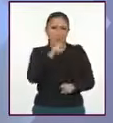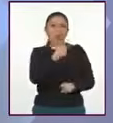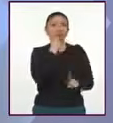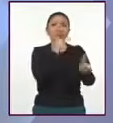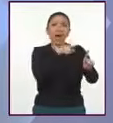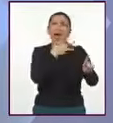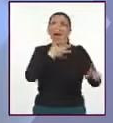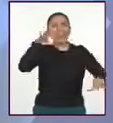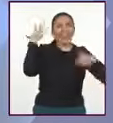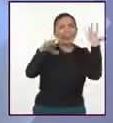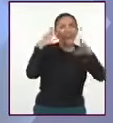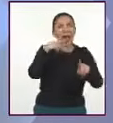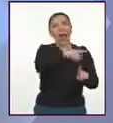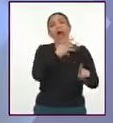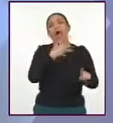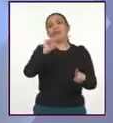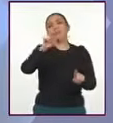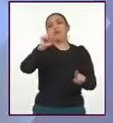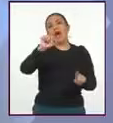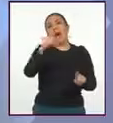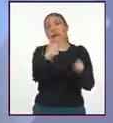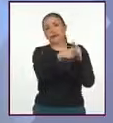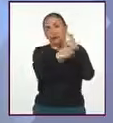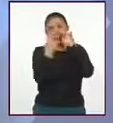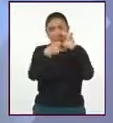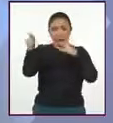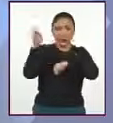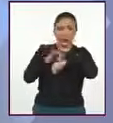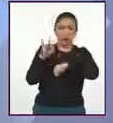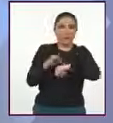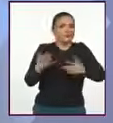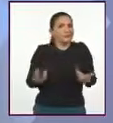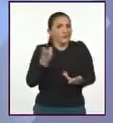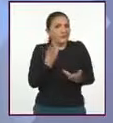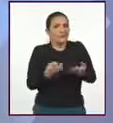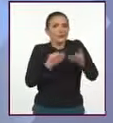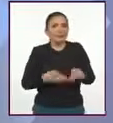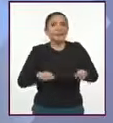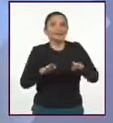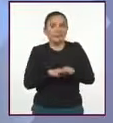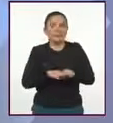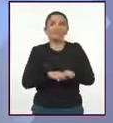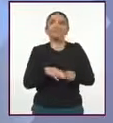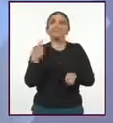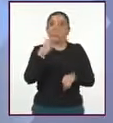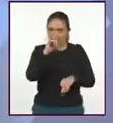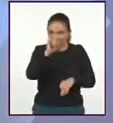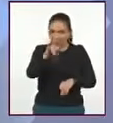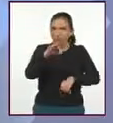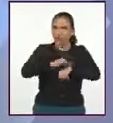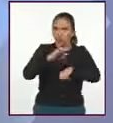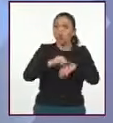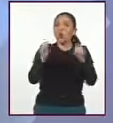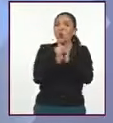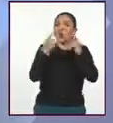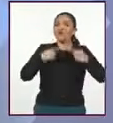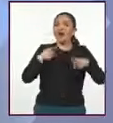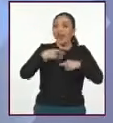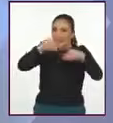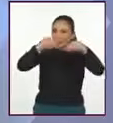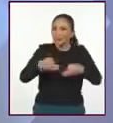es de, ya tiene TDAH, hay que mandarlo. Entonces, qué importante poder mandarlo a las personas o